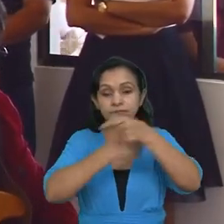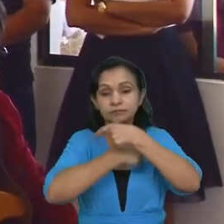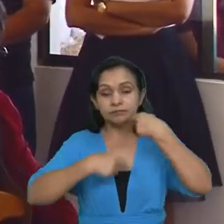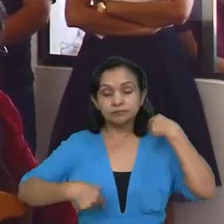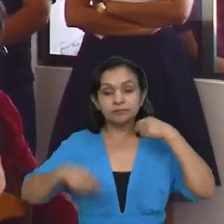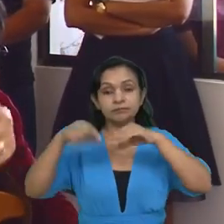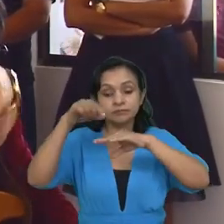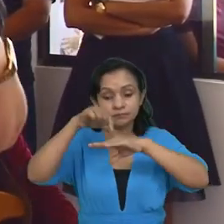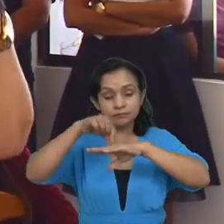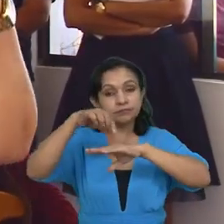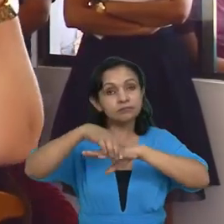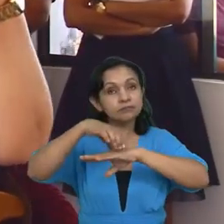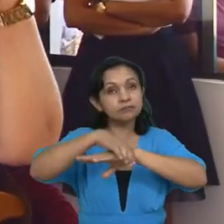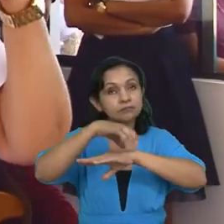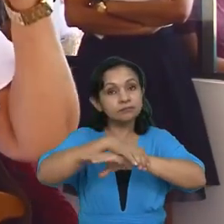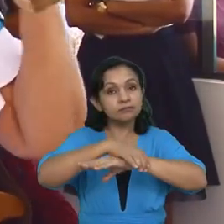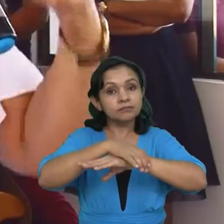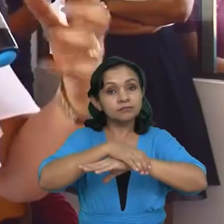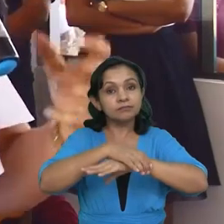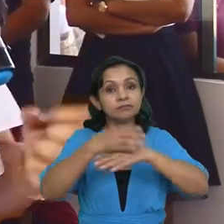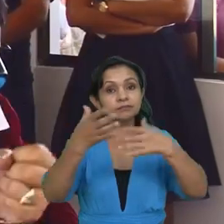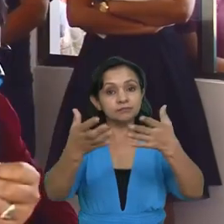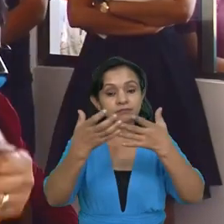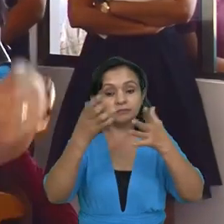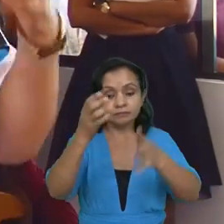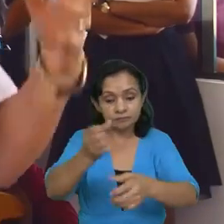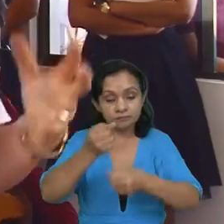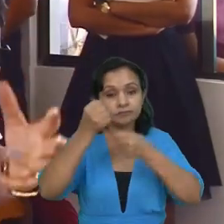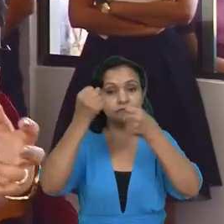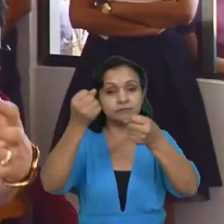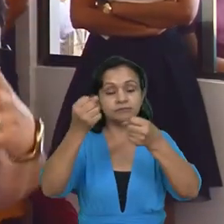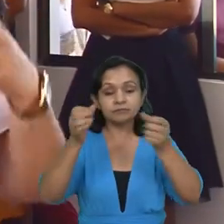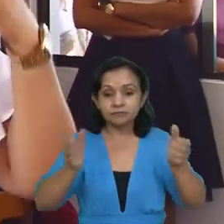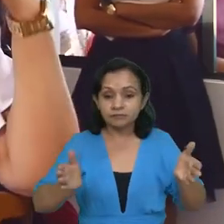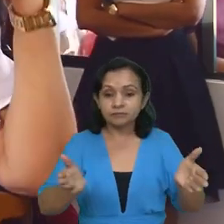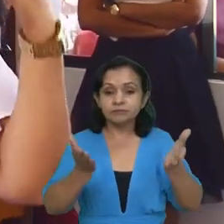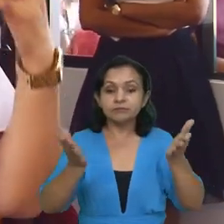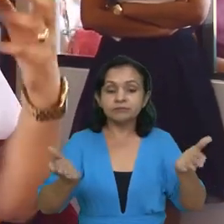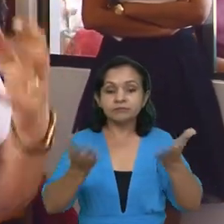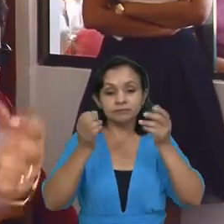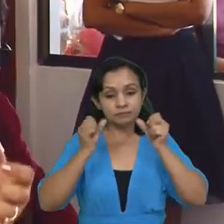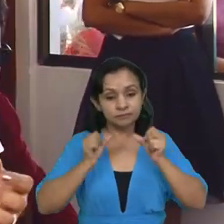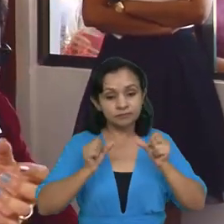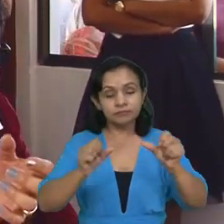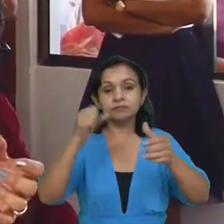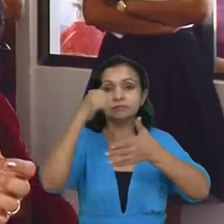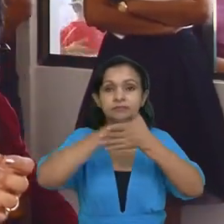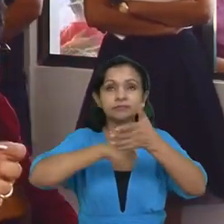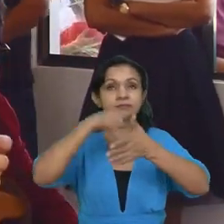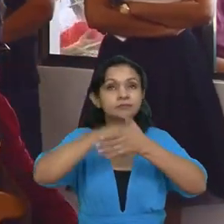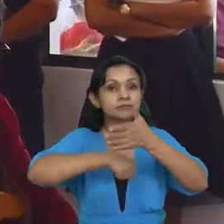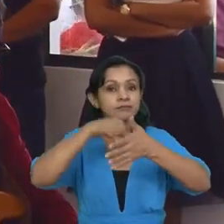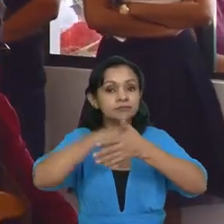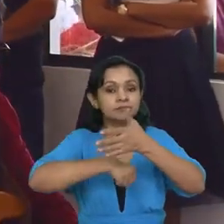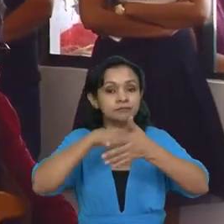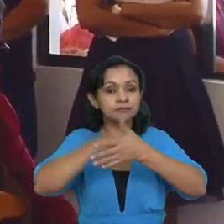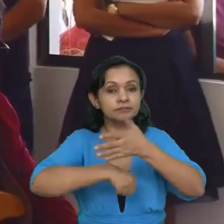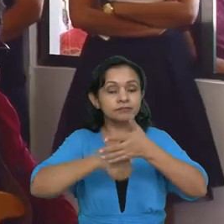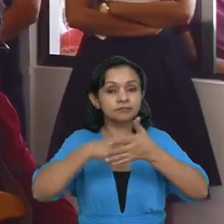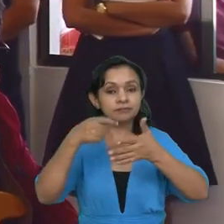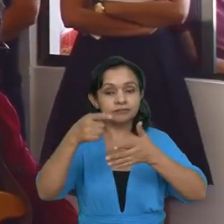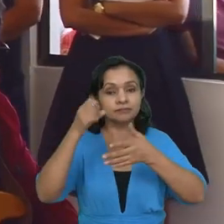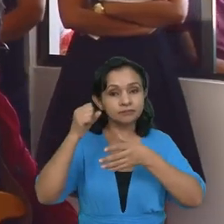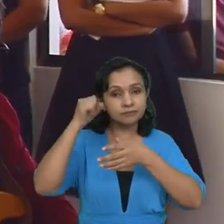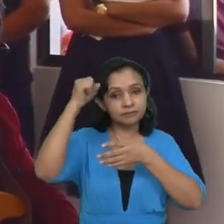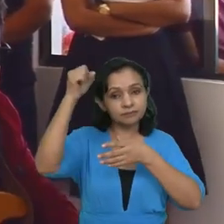compañía rosario que ha rescatado promovido y seguimos fortaleciendo lo que son estas victorias